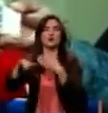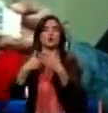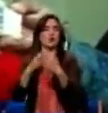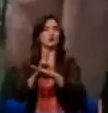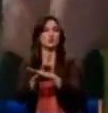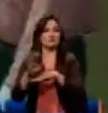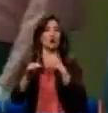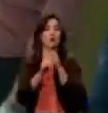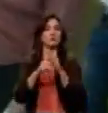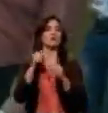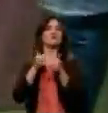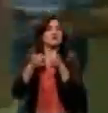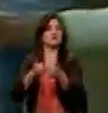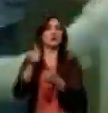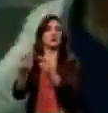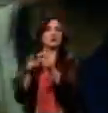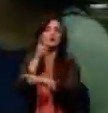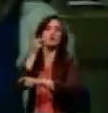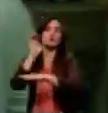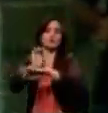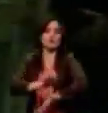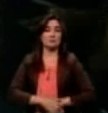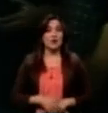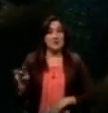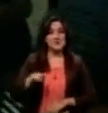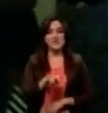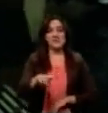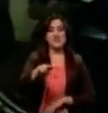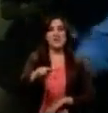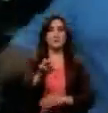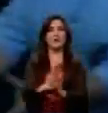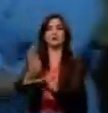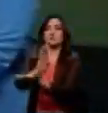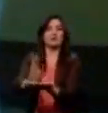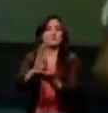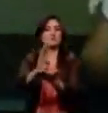los ciudadanos. Después fue a recorrer el suburbio y así Lazo aprieta su agenda,